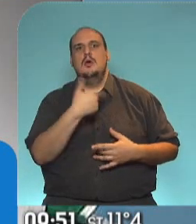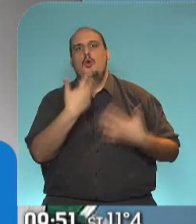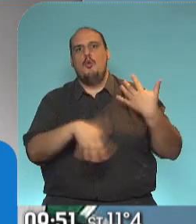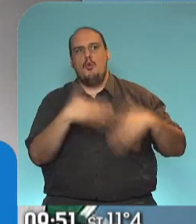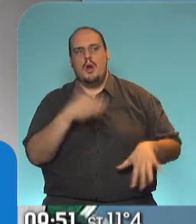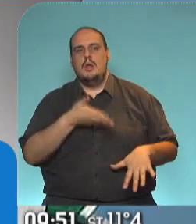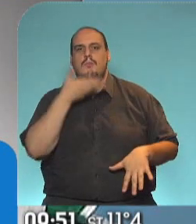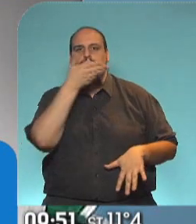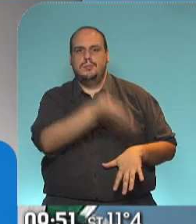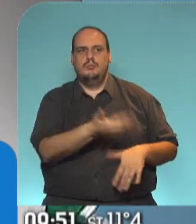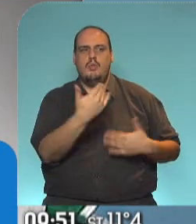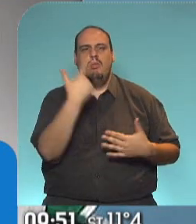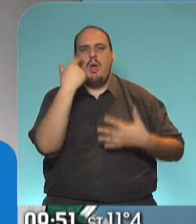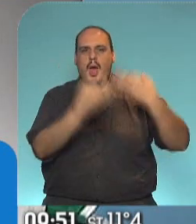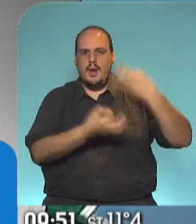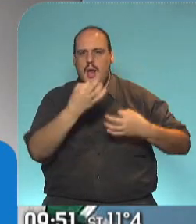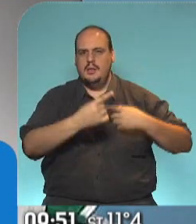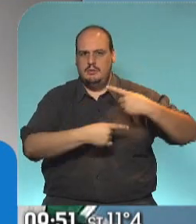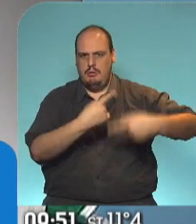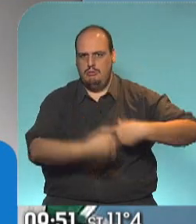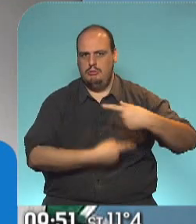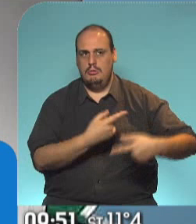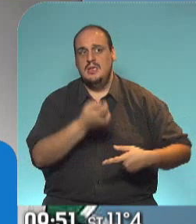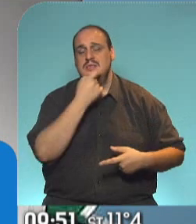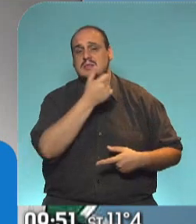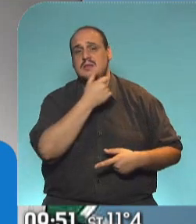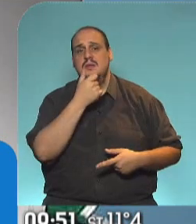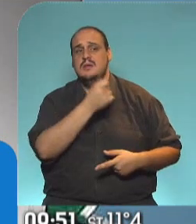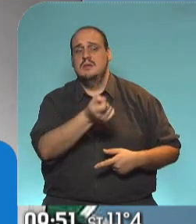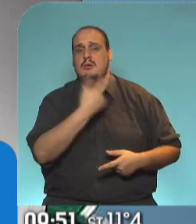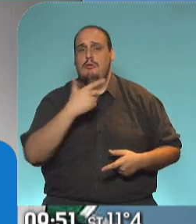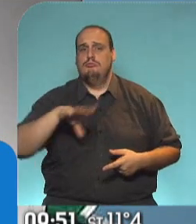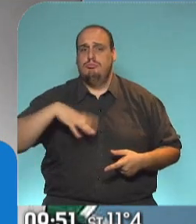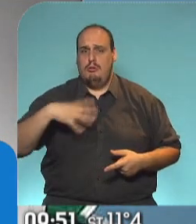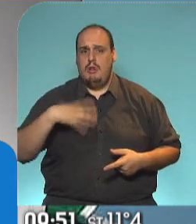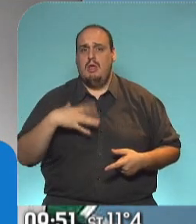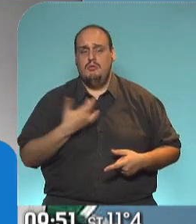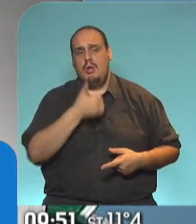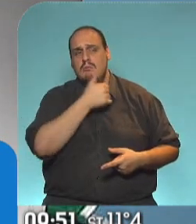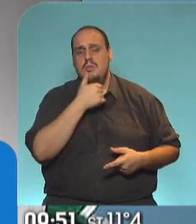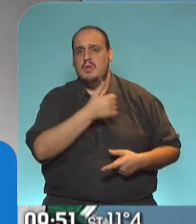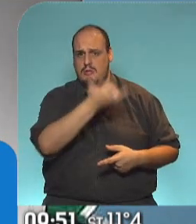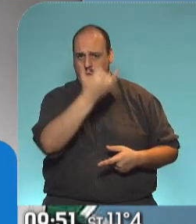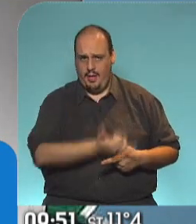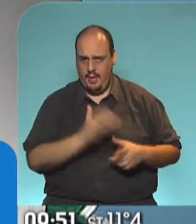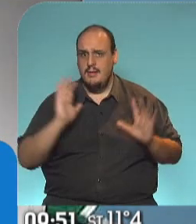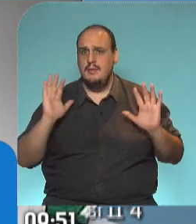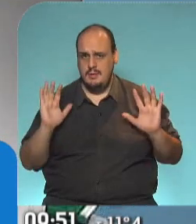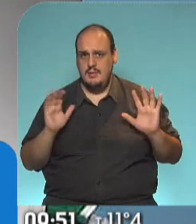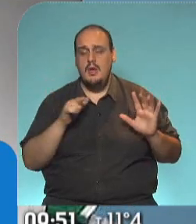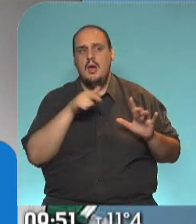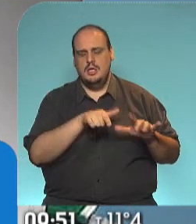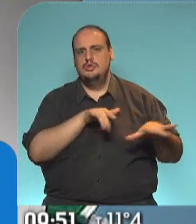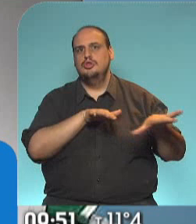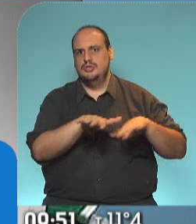disponibles los análisis se siguen haciendo si deben tomar medicación preventiva en la medicación está disponible eso sí es una